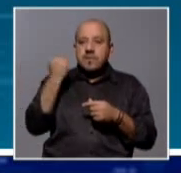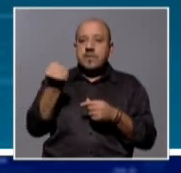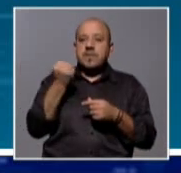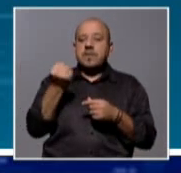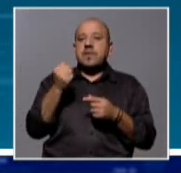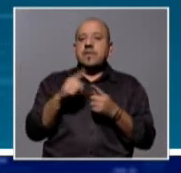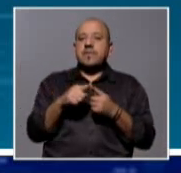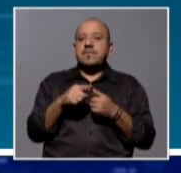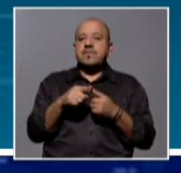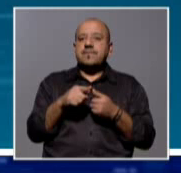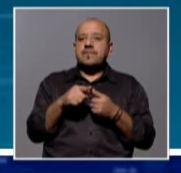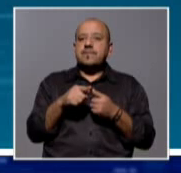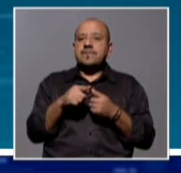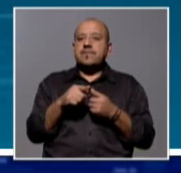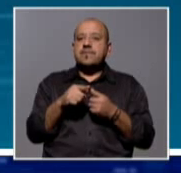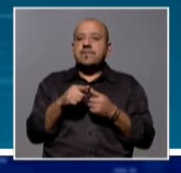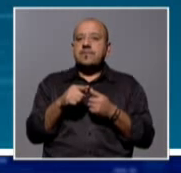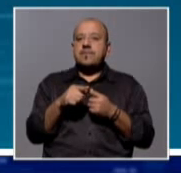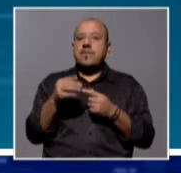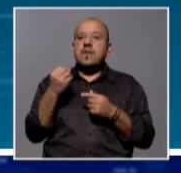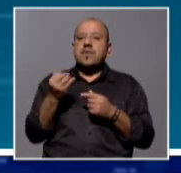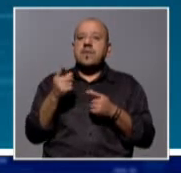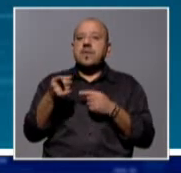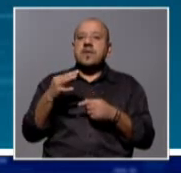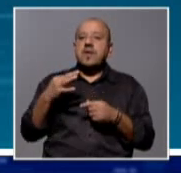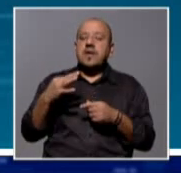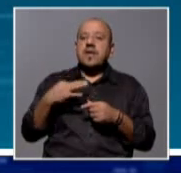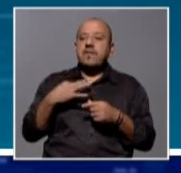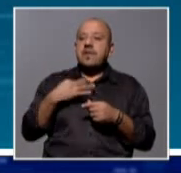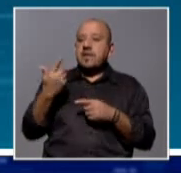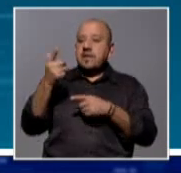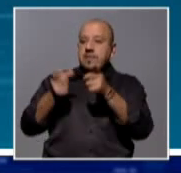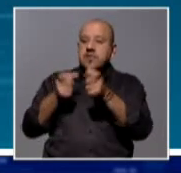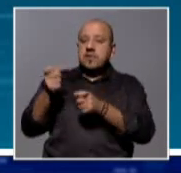color porque queremos reivindicar la vida de los compañeros desaparecidos.